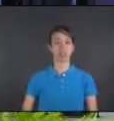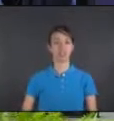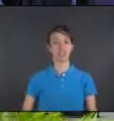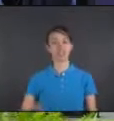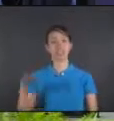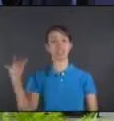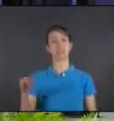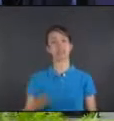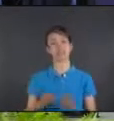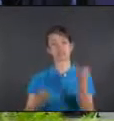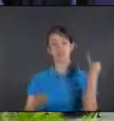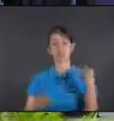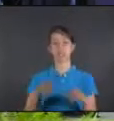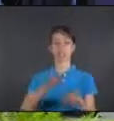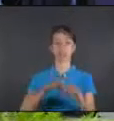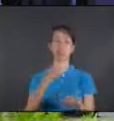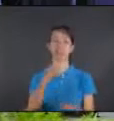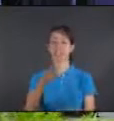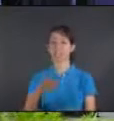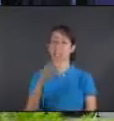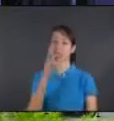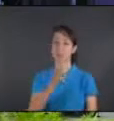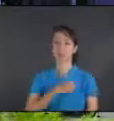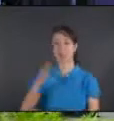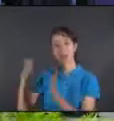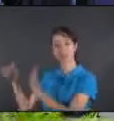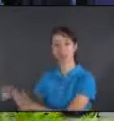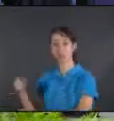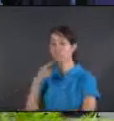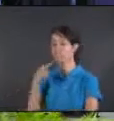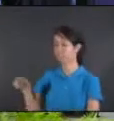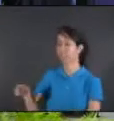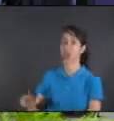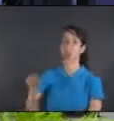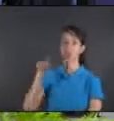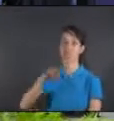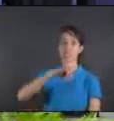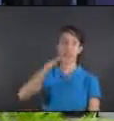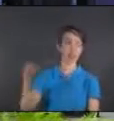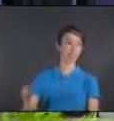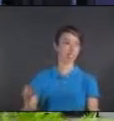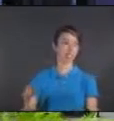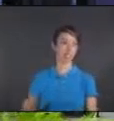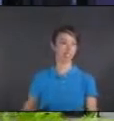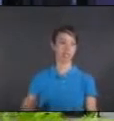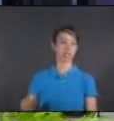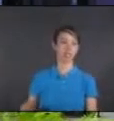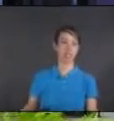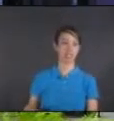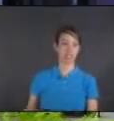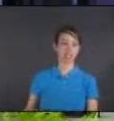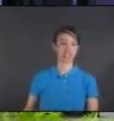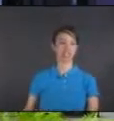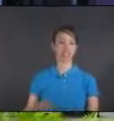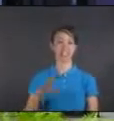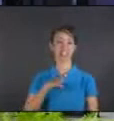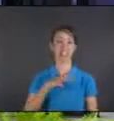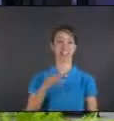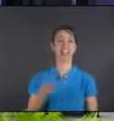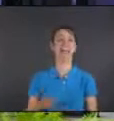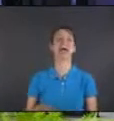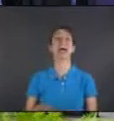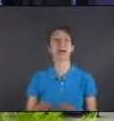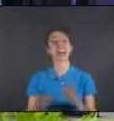Júzguese usted, porque cada uno debe probarse a sí mismo. Y sobre todo en la Santa Cena. Entonces, lo que